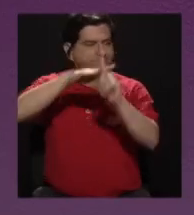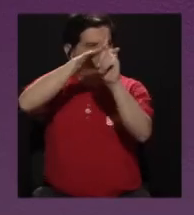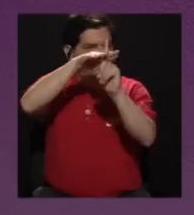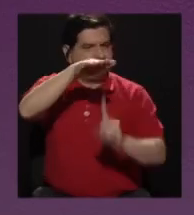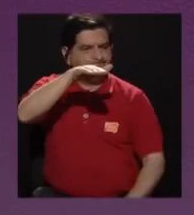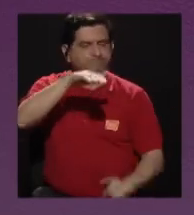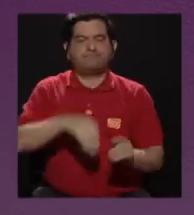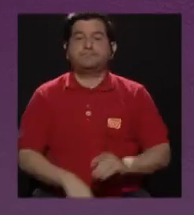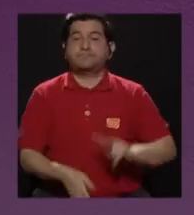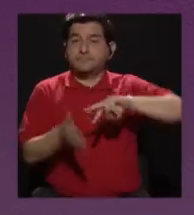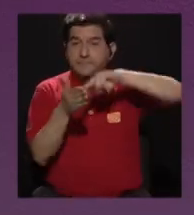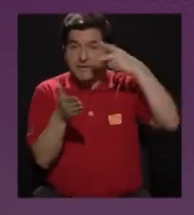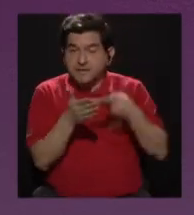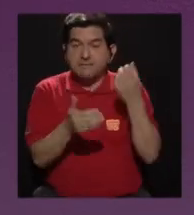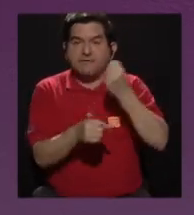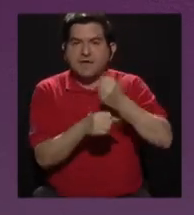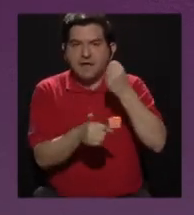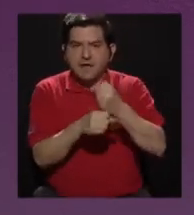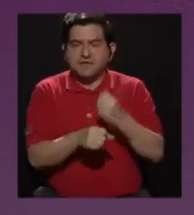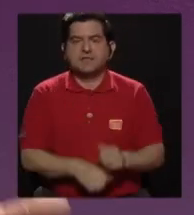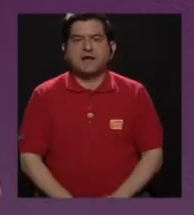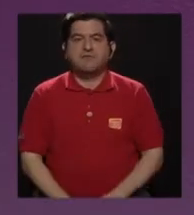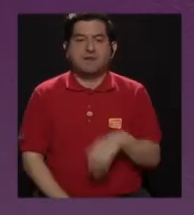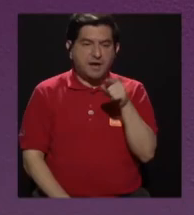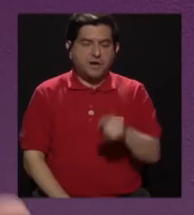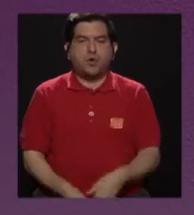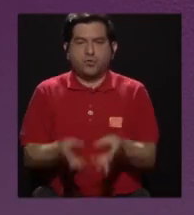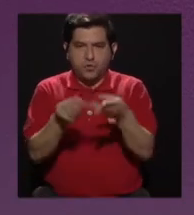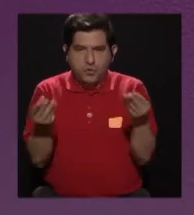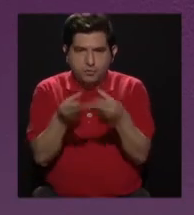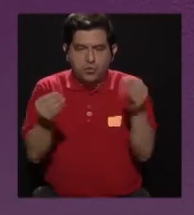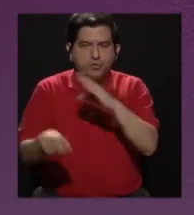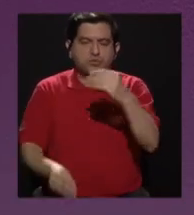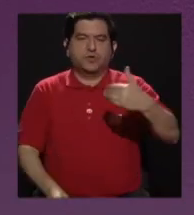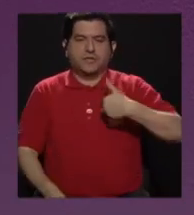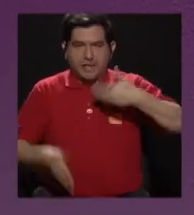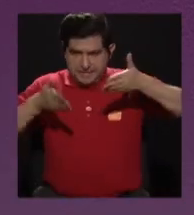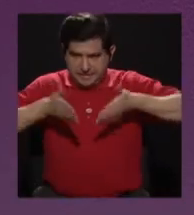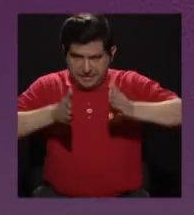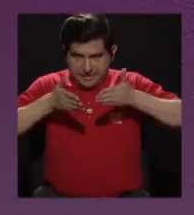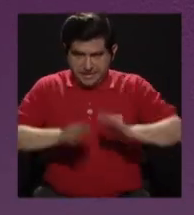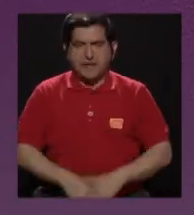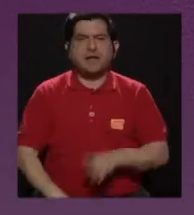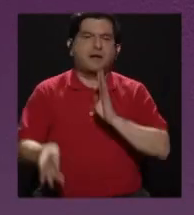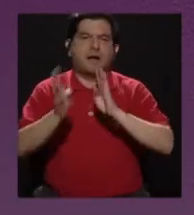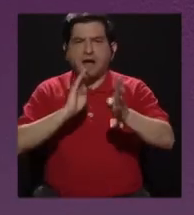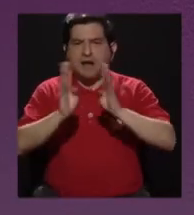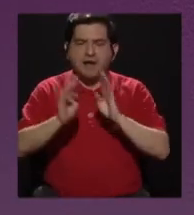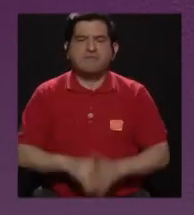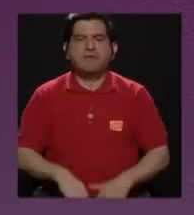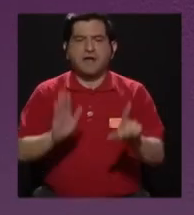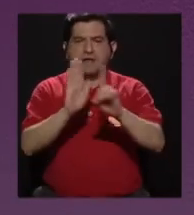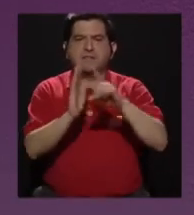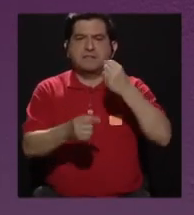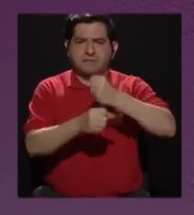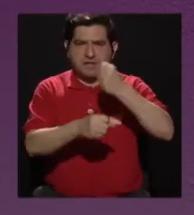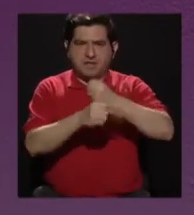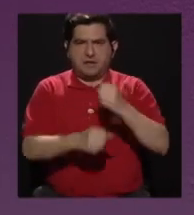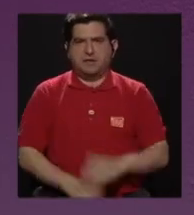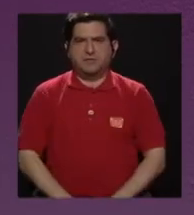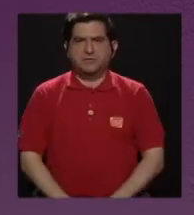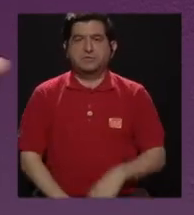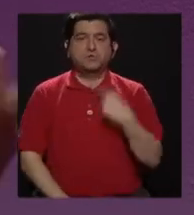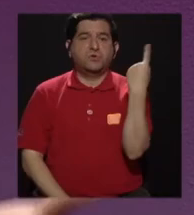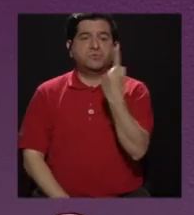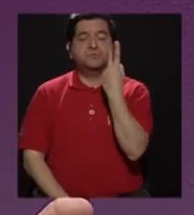Mira, hablamos del trabajo reproductivo y el trabajo productivo. Usualmente cuando se habla de derechos laborales o de empleo,